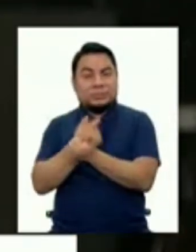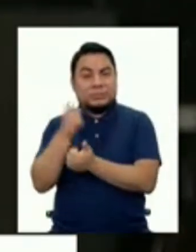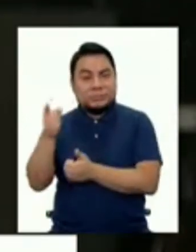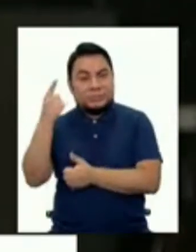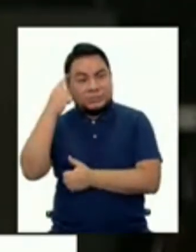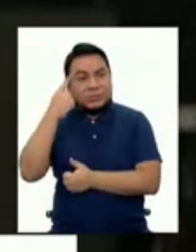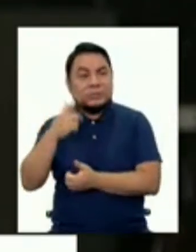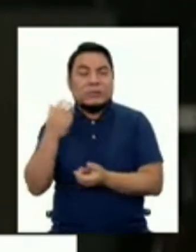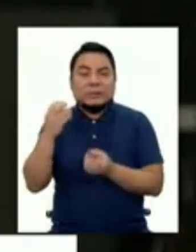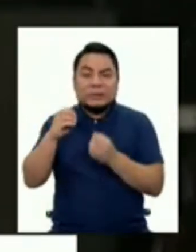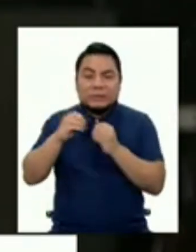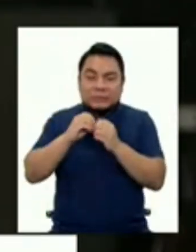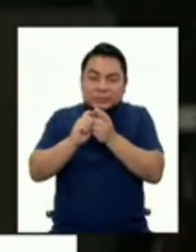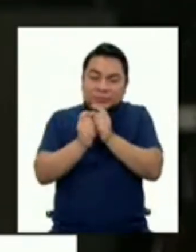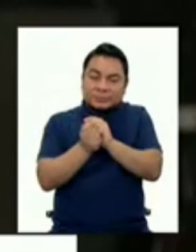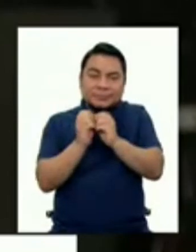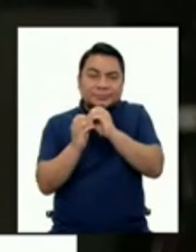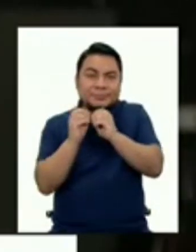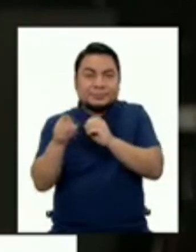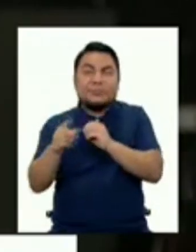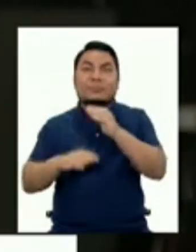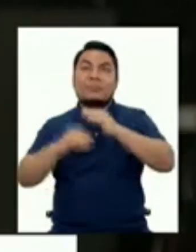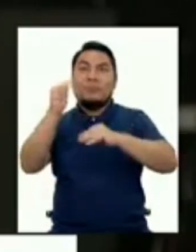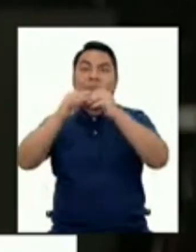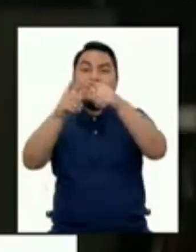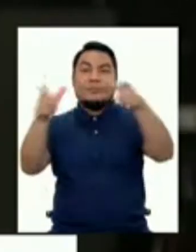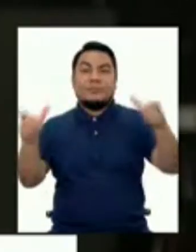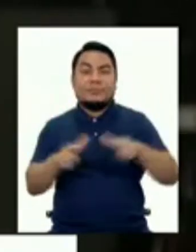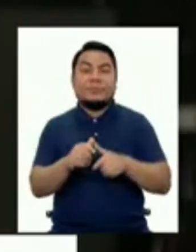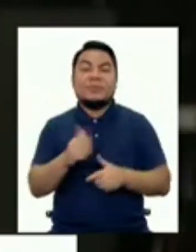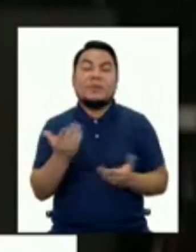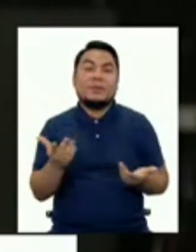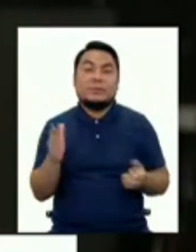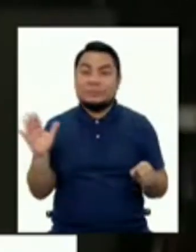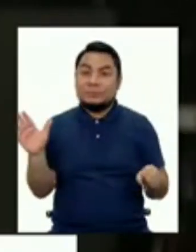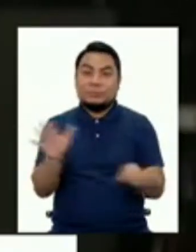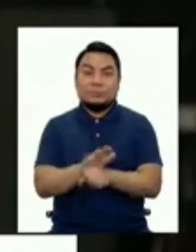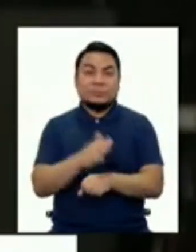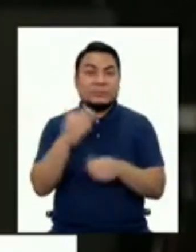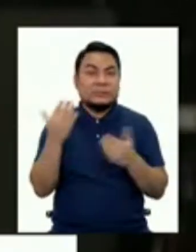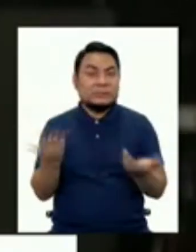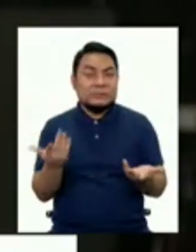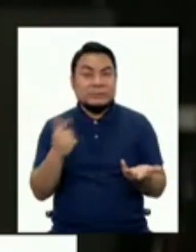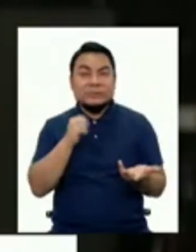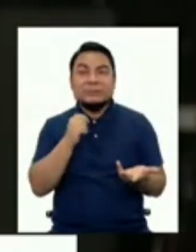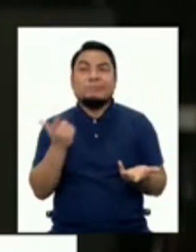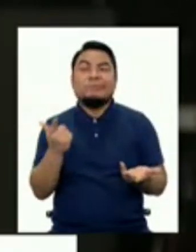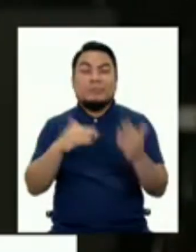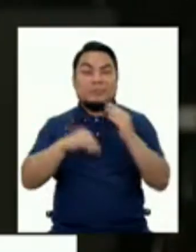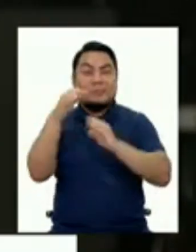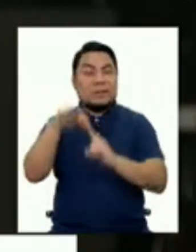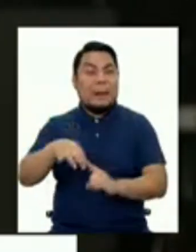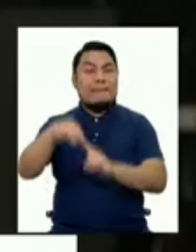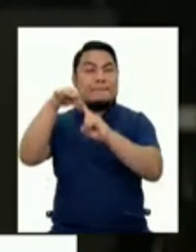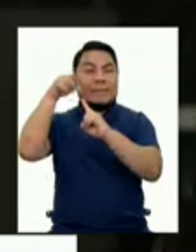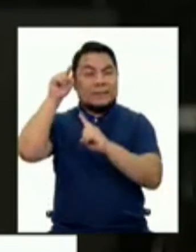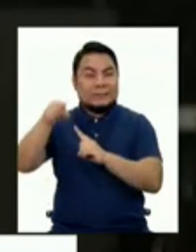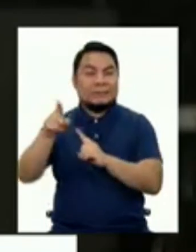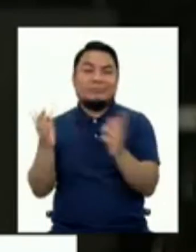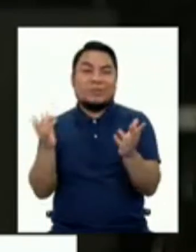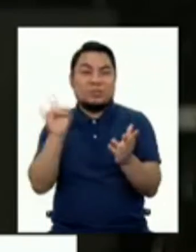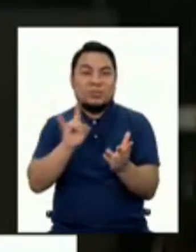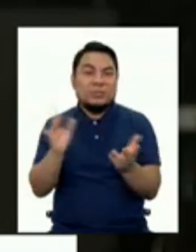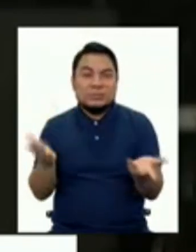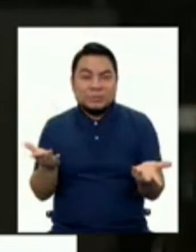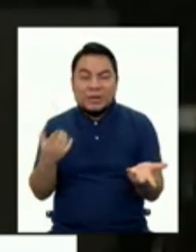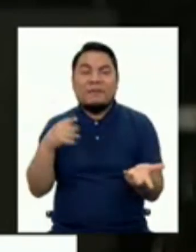hacer modificaciones en la misma, ya que esa estructura no está totalmente, no es una estructura que no pueda ser